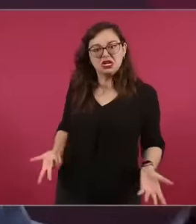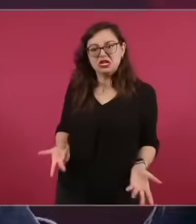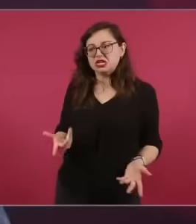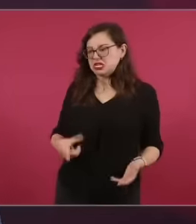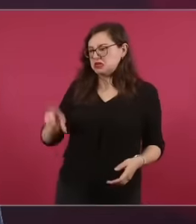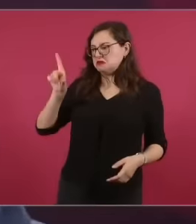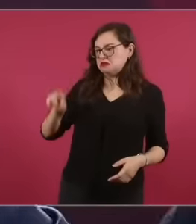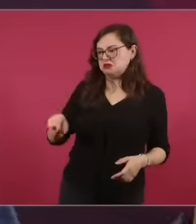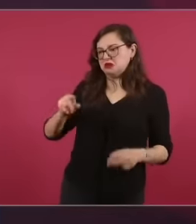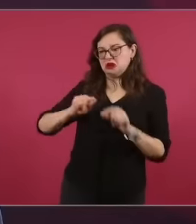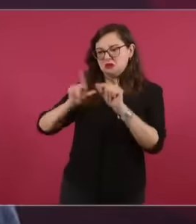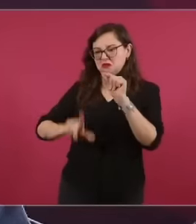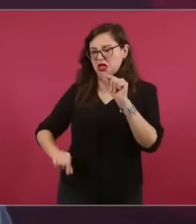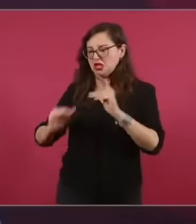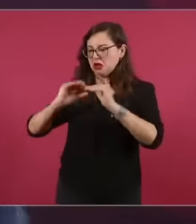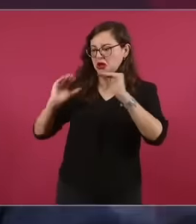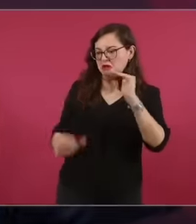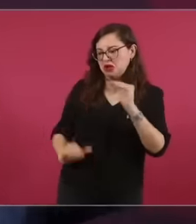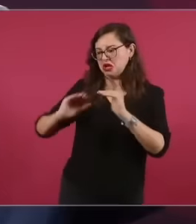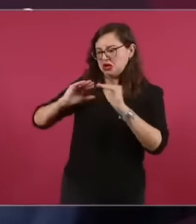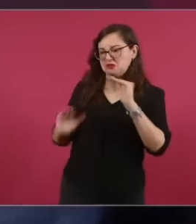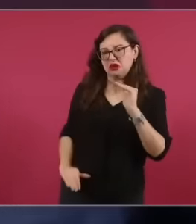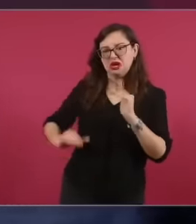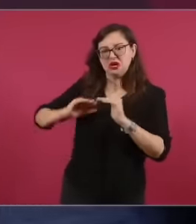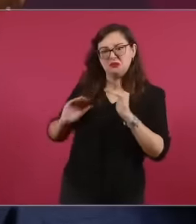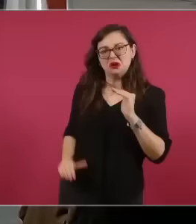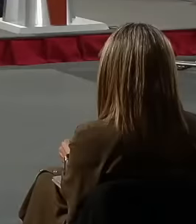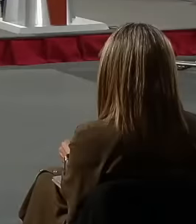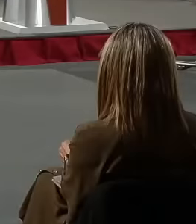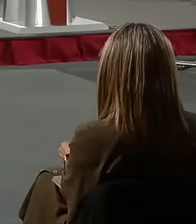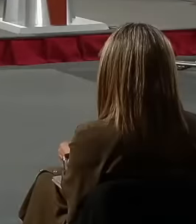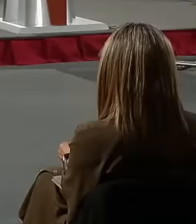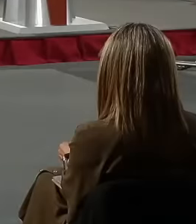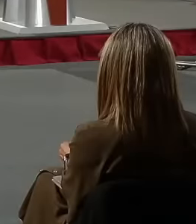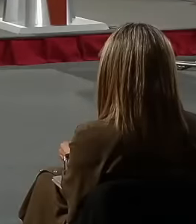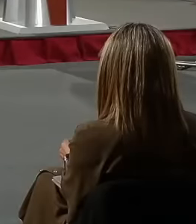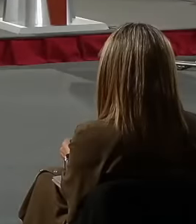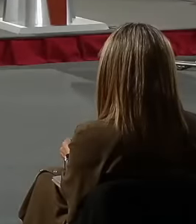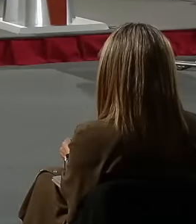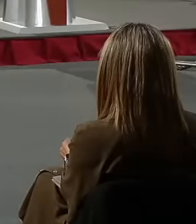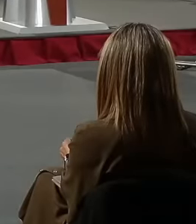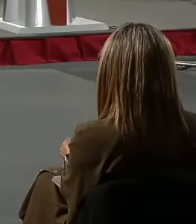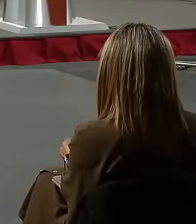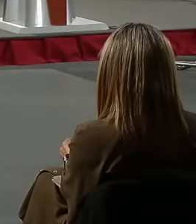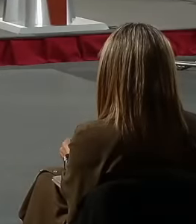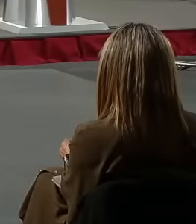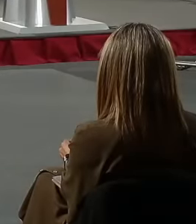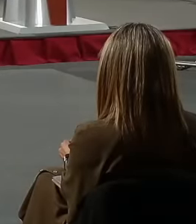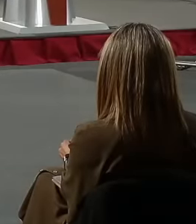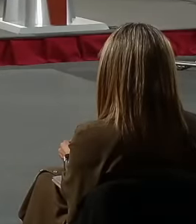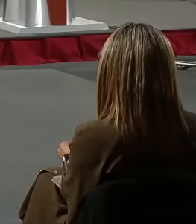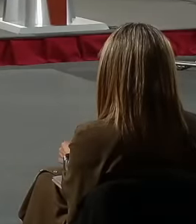Complejo de inferioridad, No, México es una gran potencia